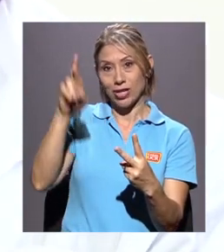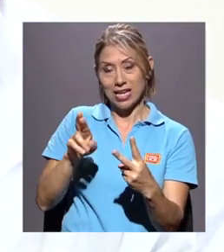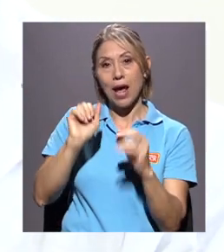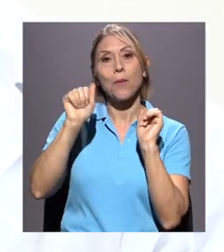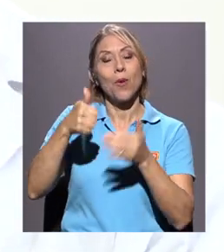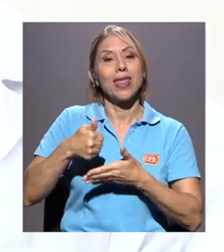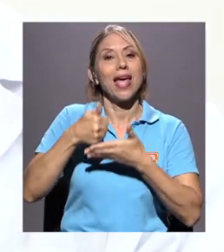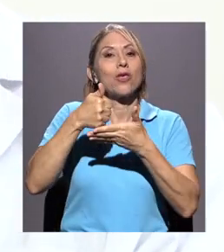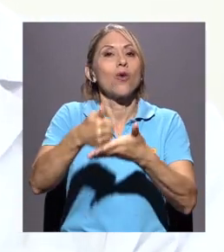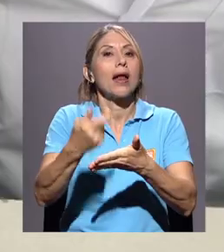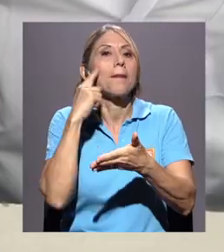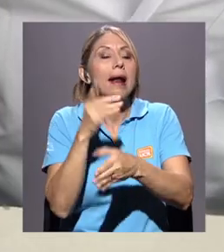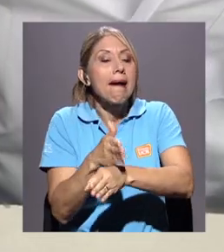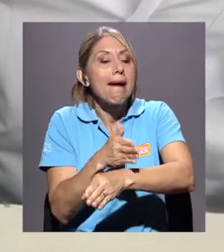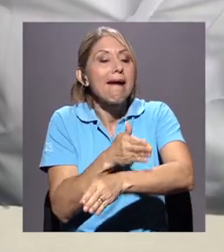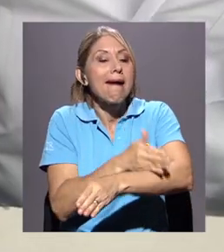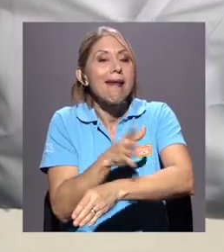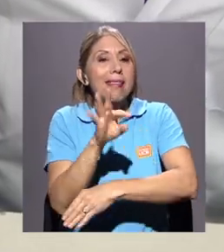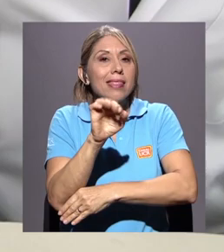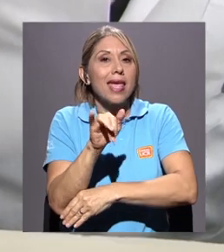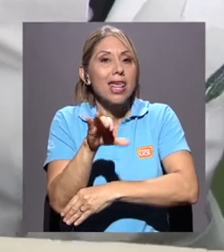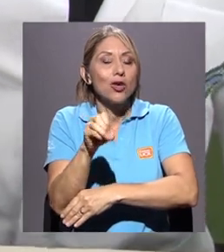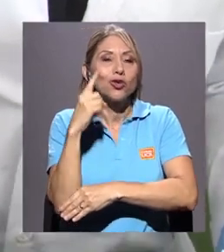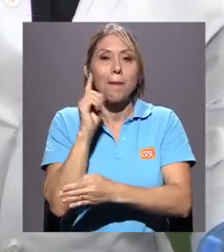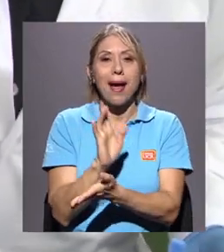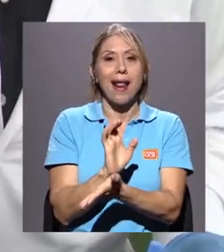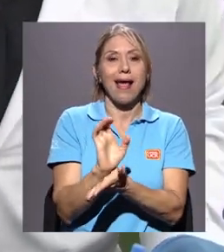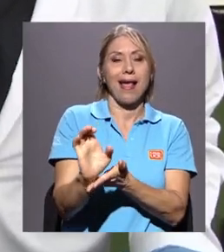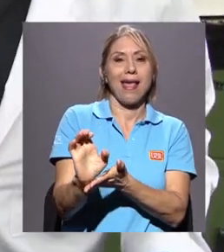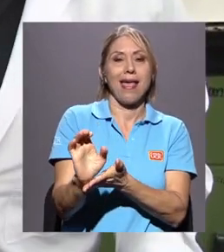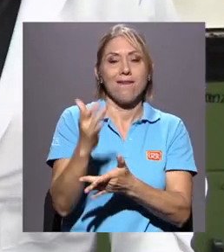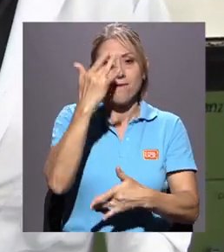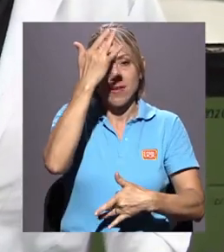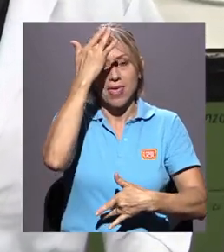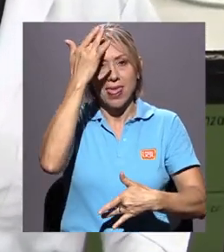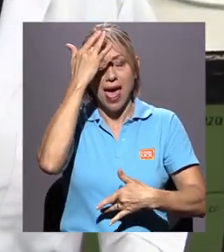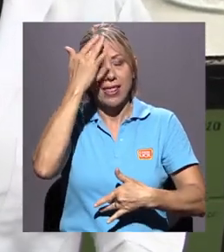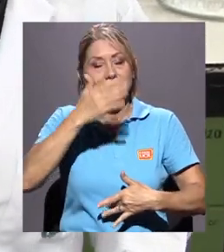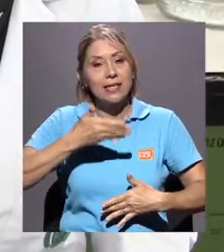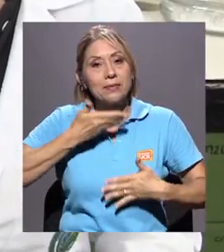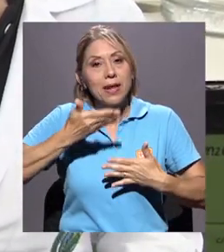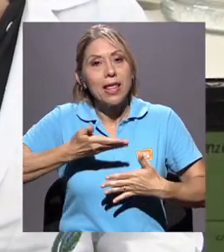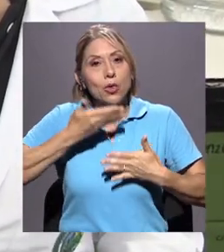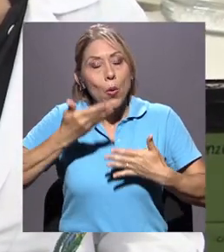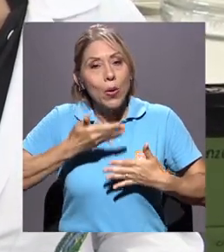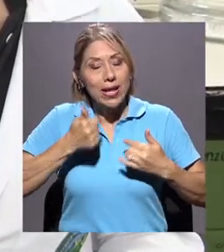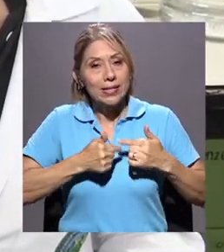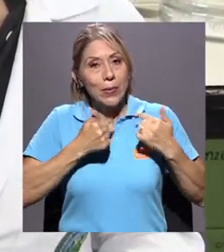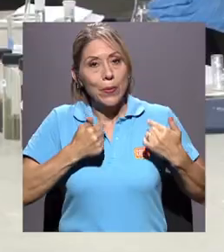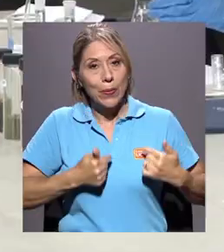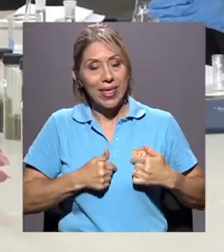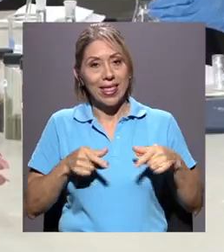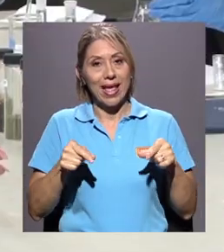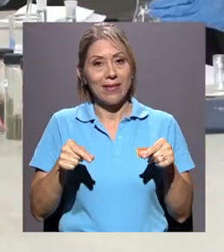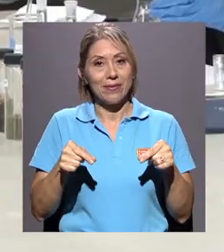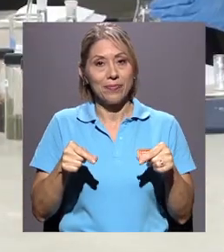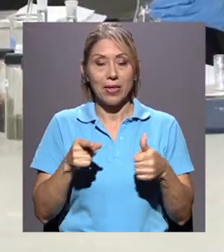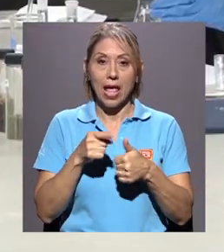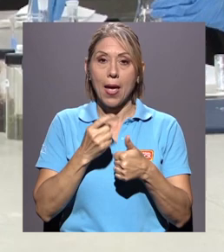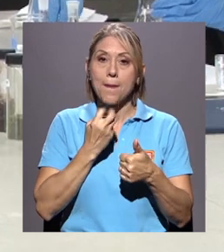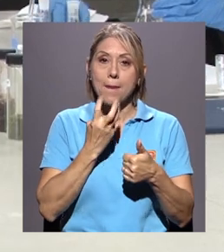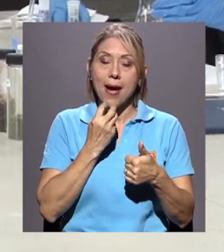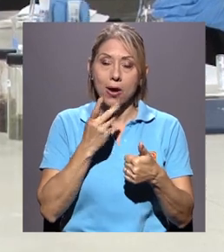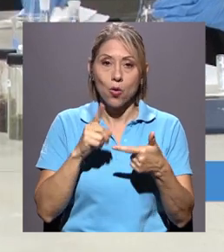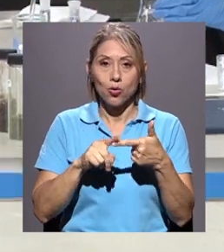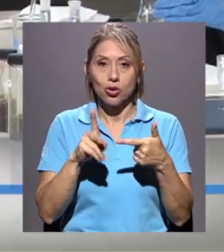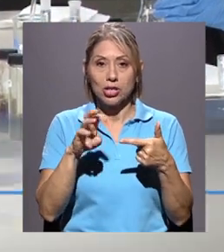tejidos y a disminuir enfermedades respiratorias, cardiovasculares y cancerígenas. Tanto en ciruelo como en mango, como en